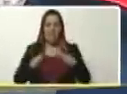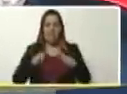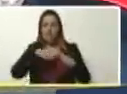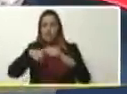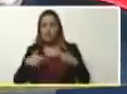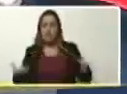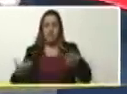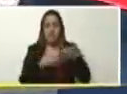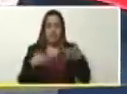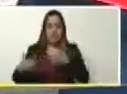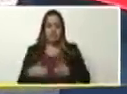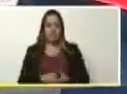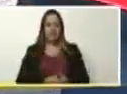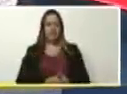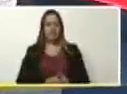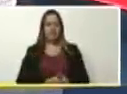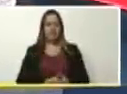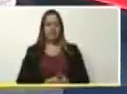batalla.